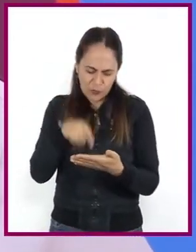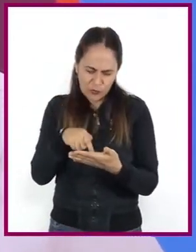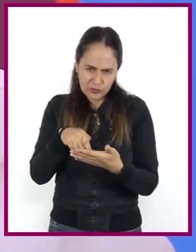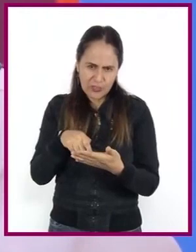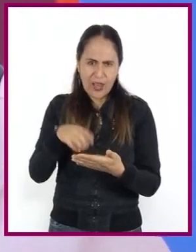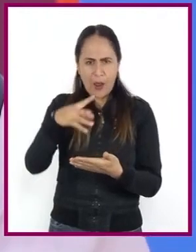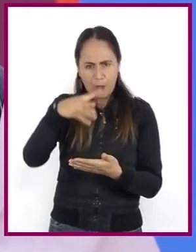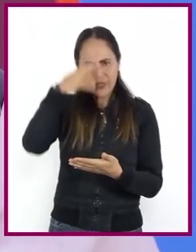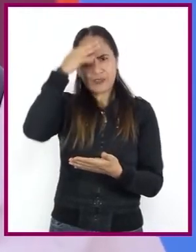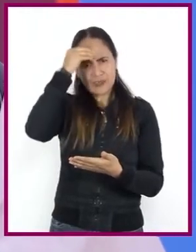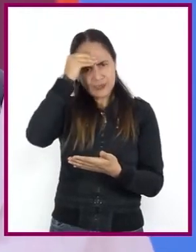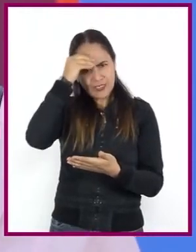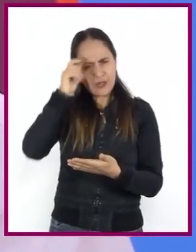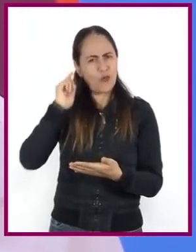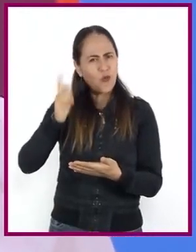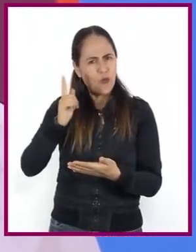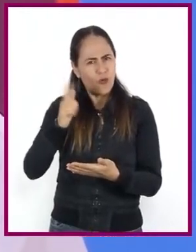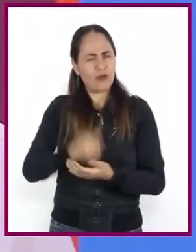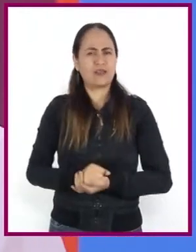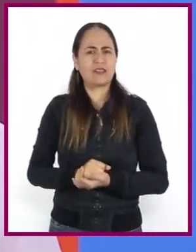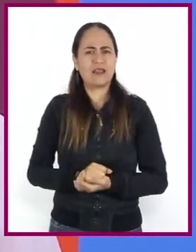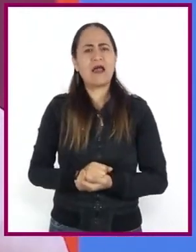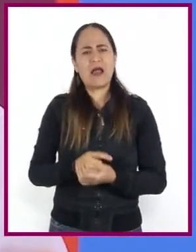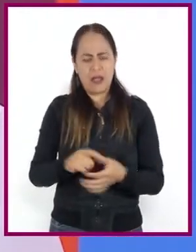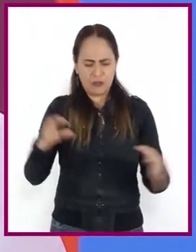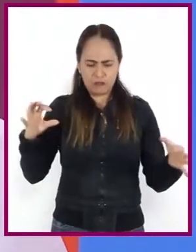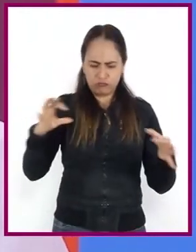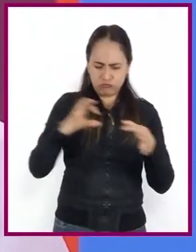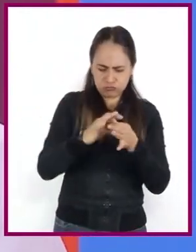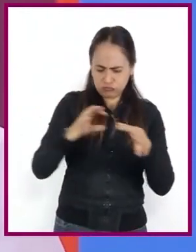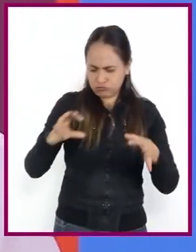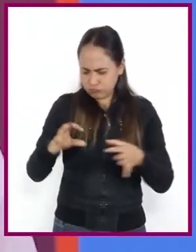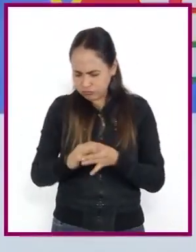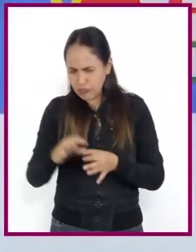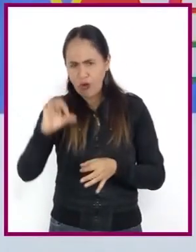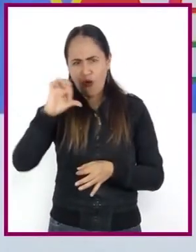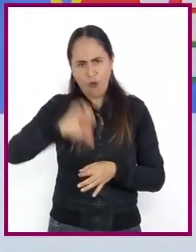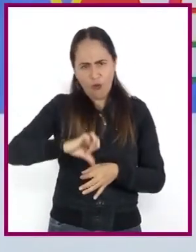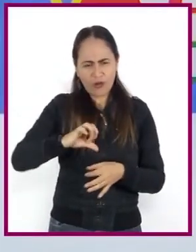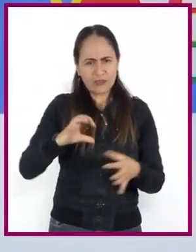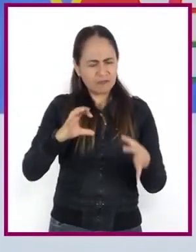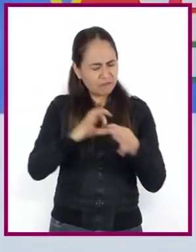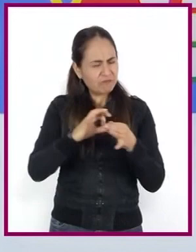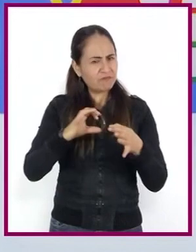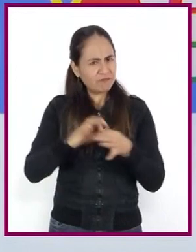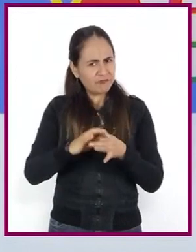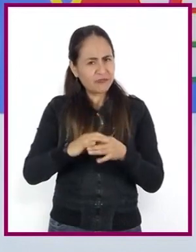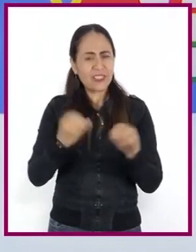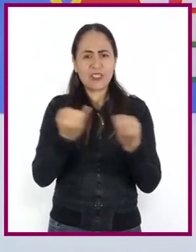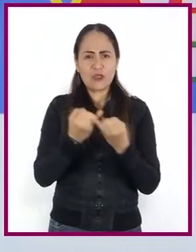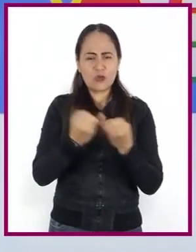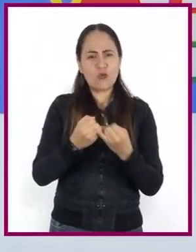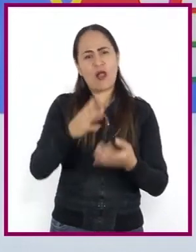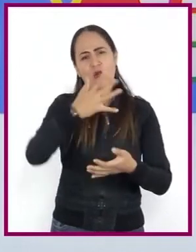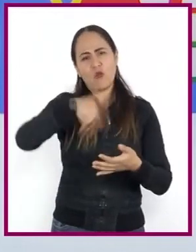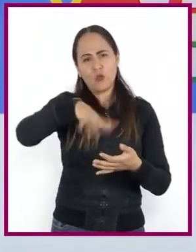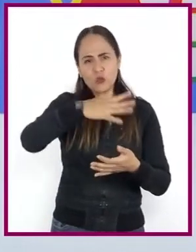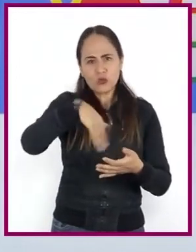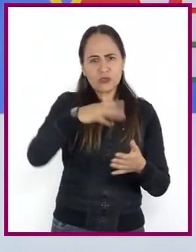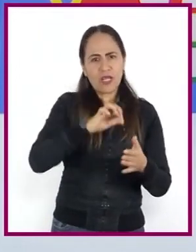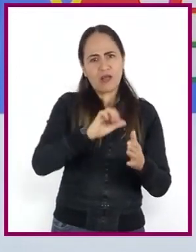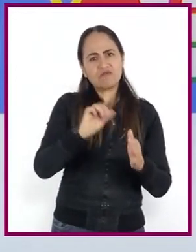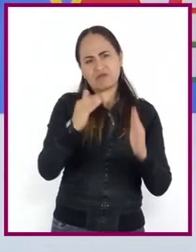mencionó. Respondan y vinculen las preguntas y lo aprendido. También pueden buscar en libros que tengan